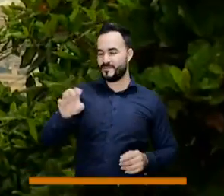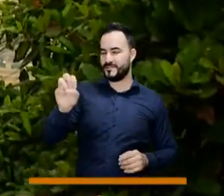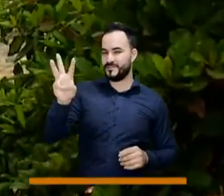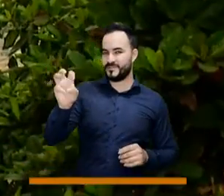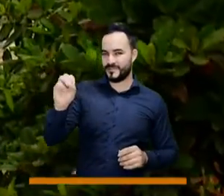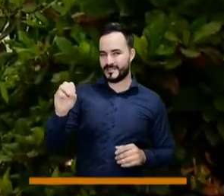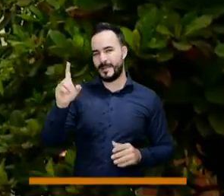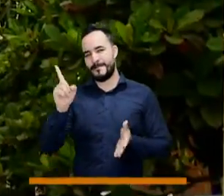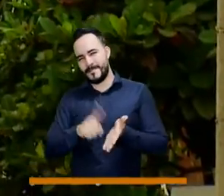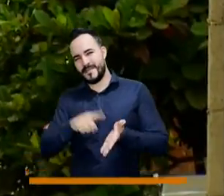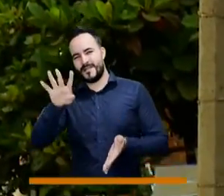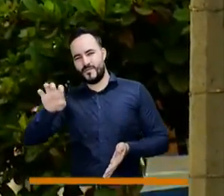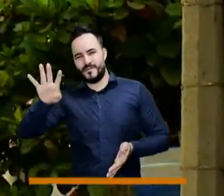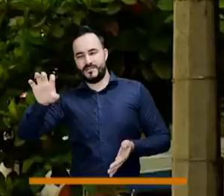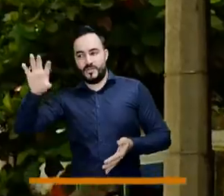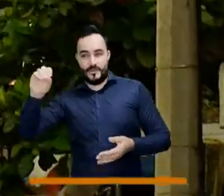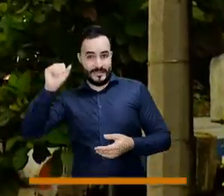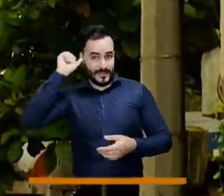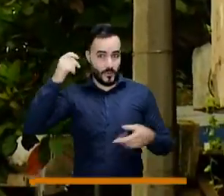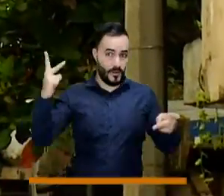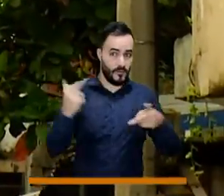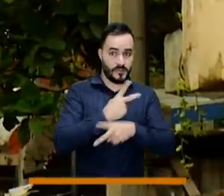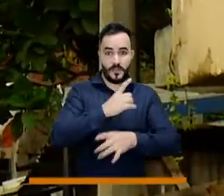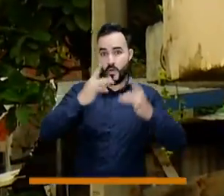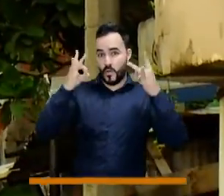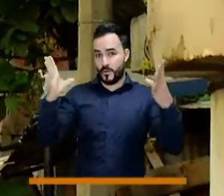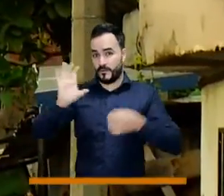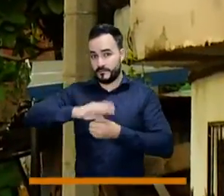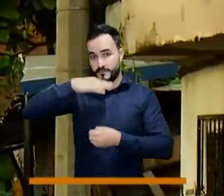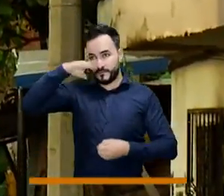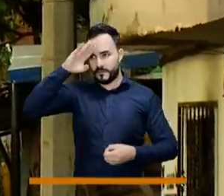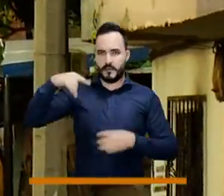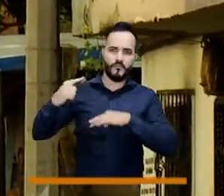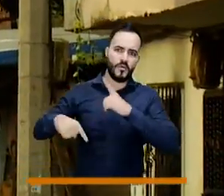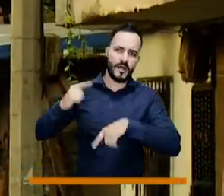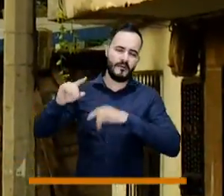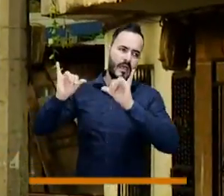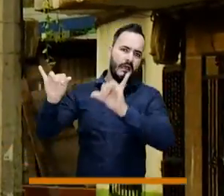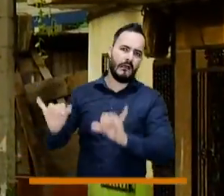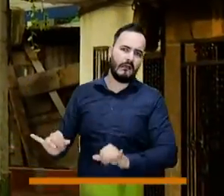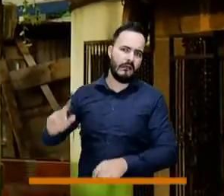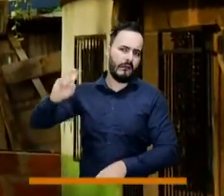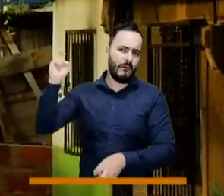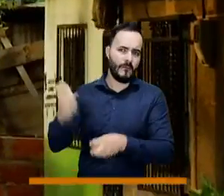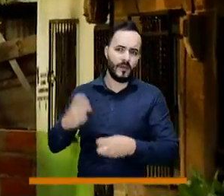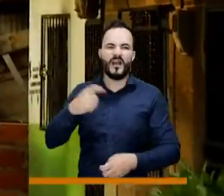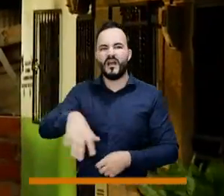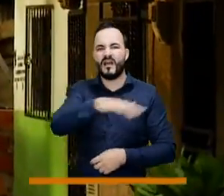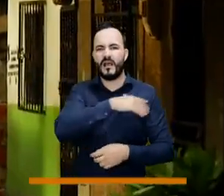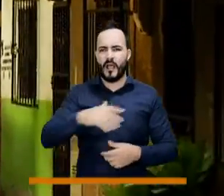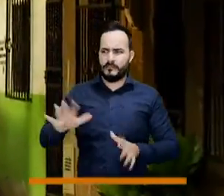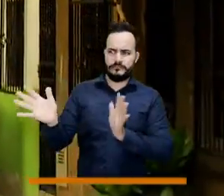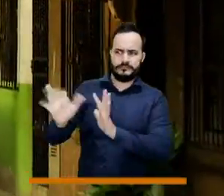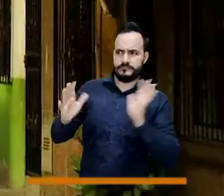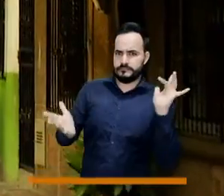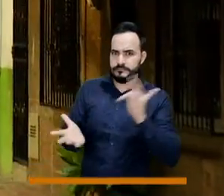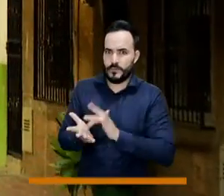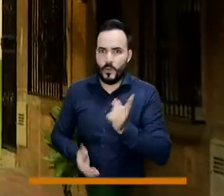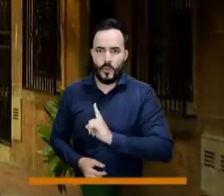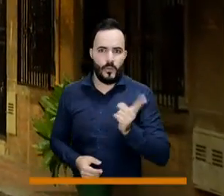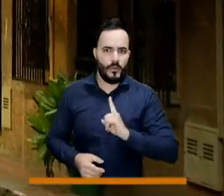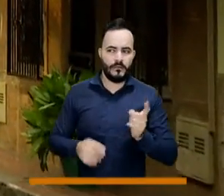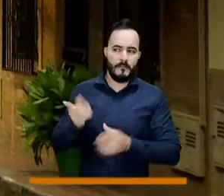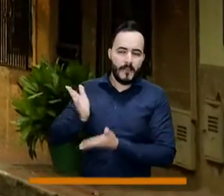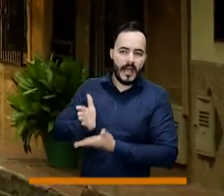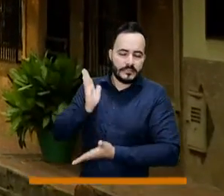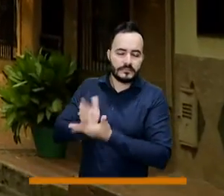cuando estábamos en una época muy difícil de violencia en nuestra ciudad, Moravia sí que recibía estigmatización. Entonces la gente decía, Moravia no se puede ir, Moravia es un lugar